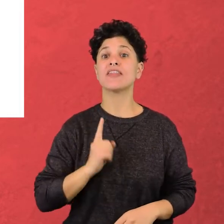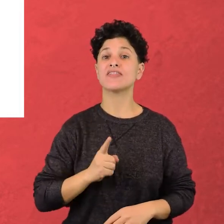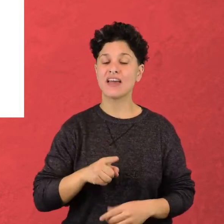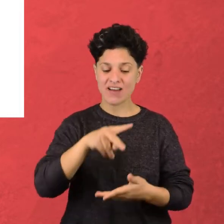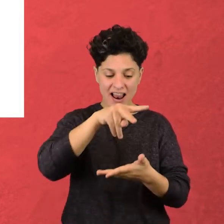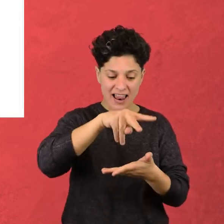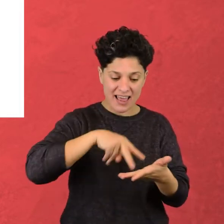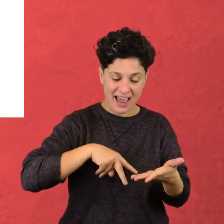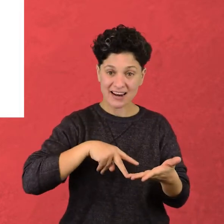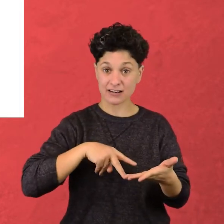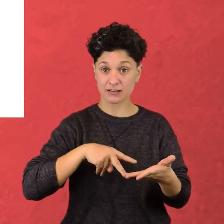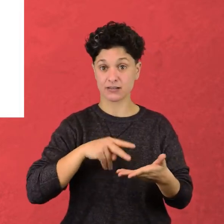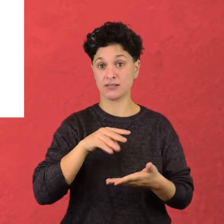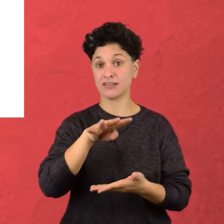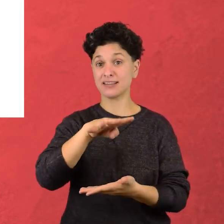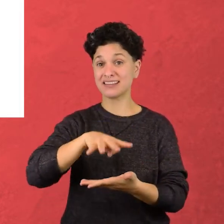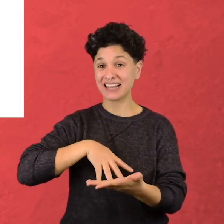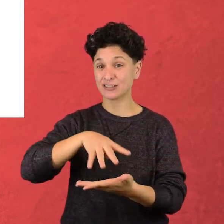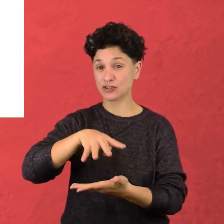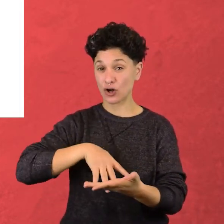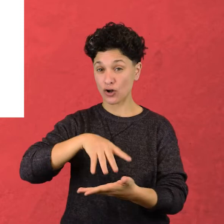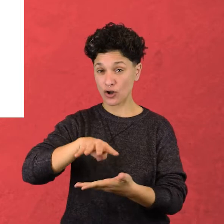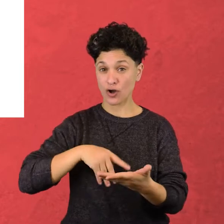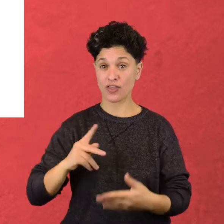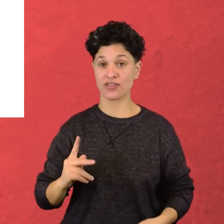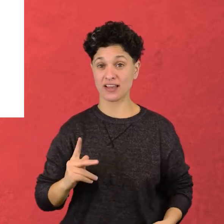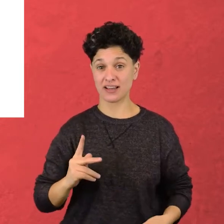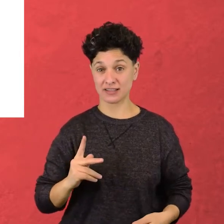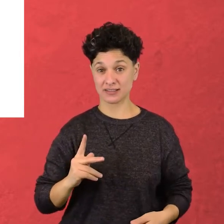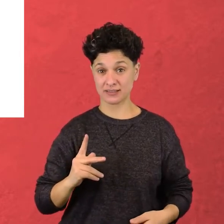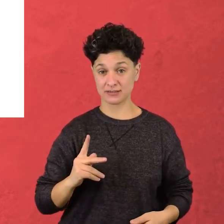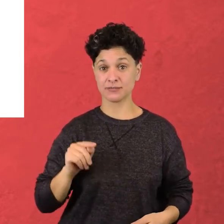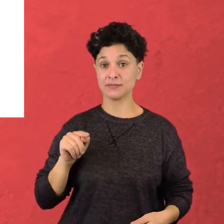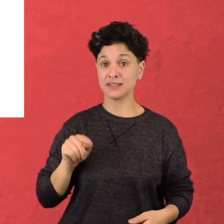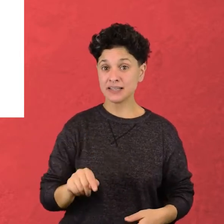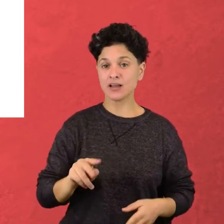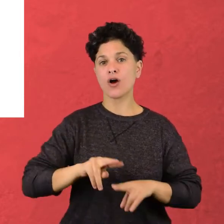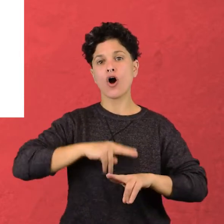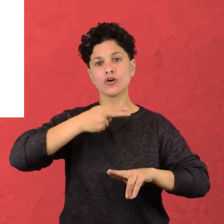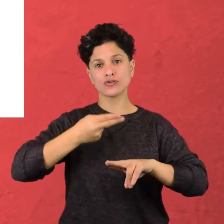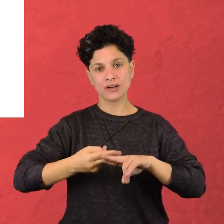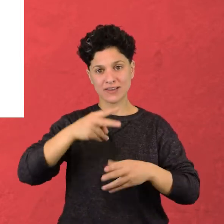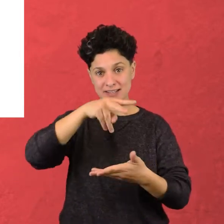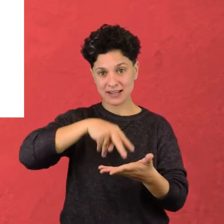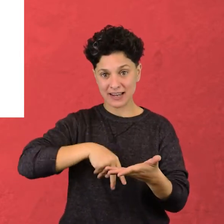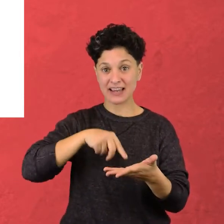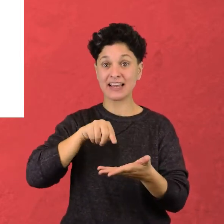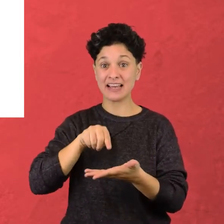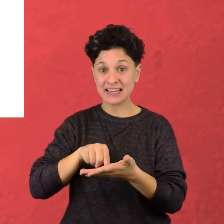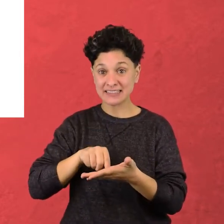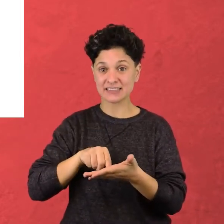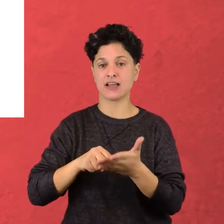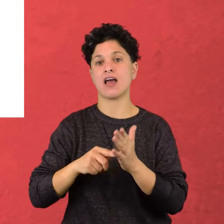vuelvan a leer a esta altura, ustedes vuelvan a leer el texto de Kant que tenían en el foro, el de la